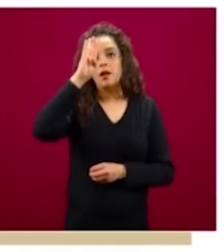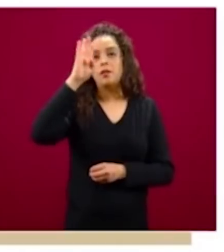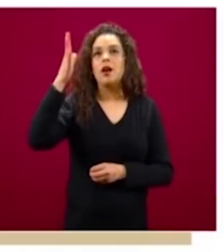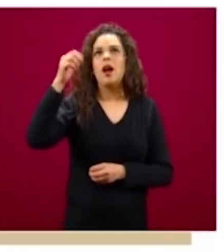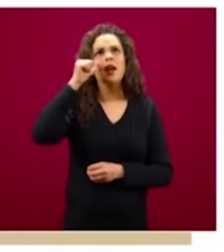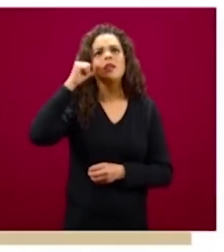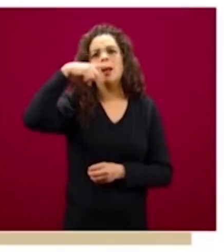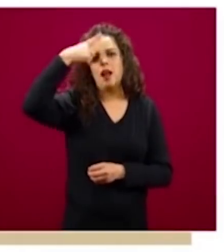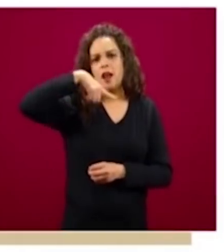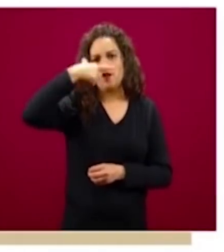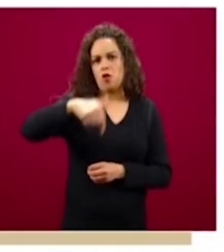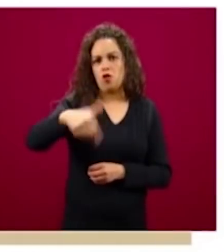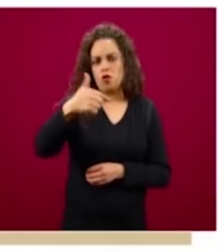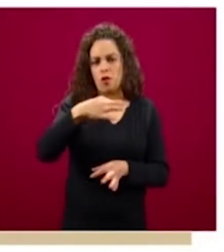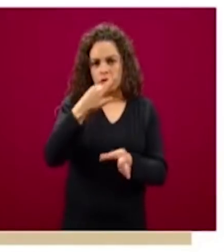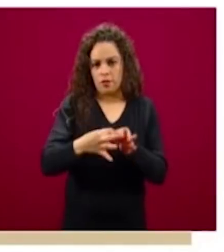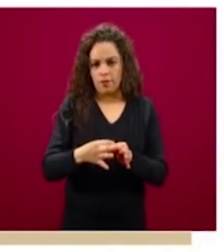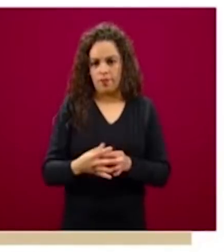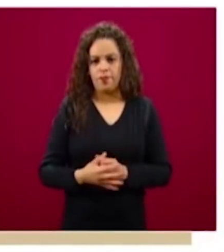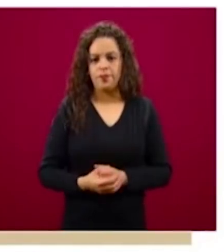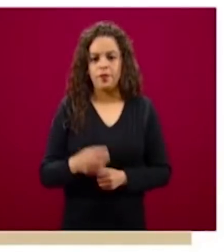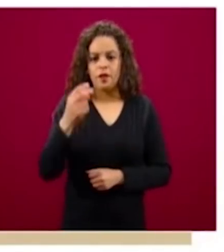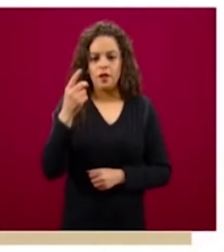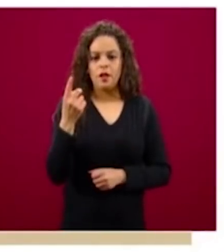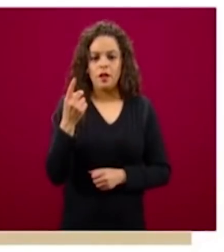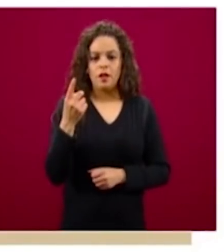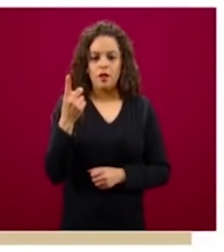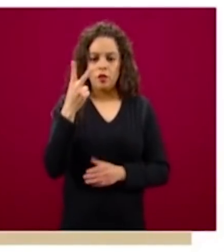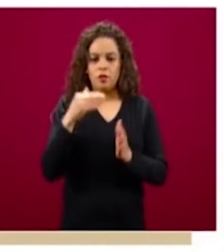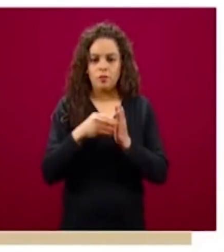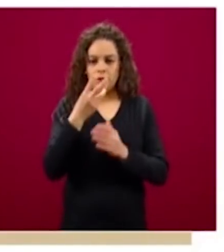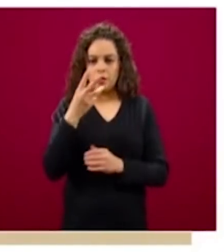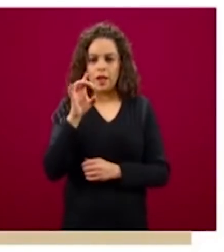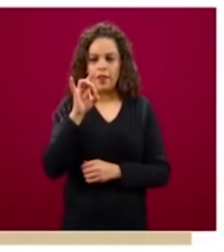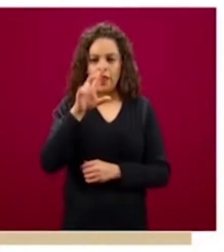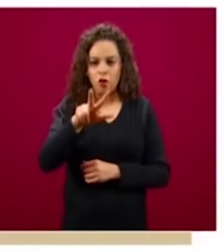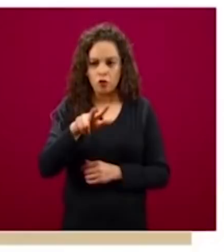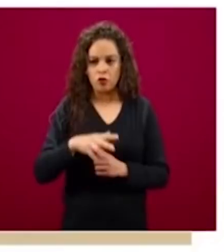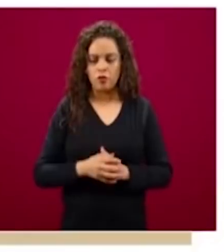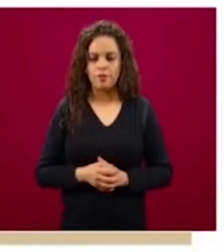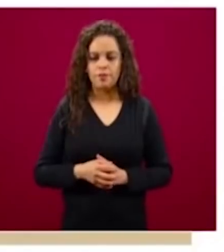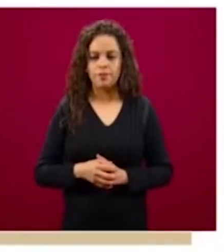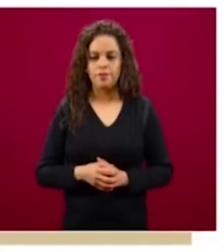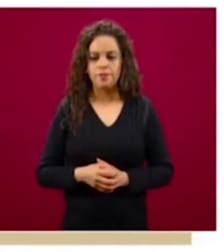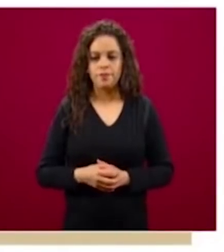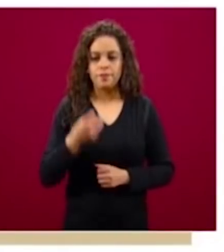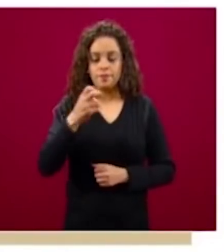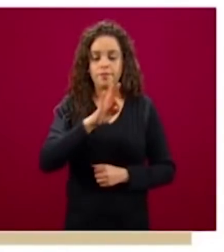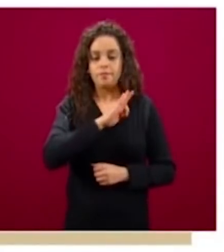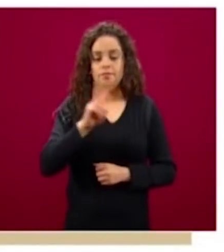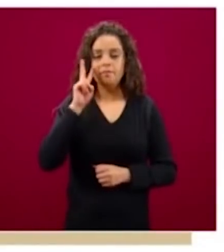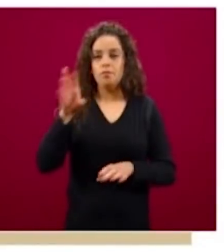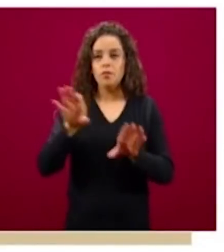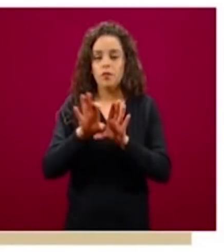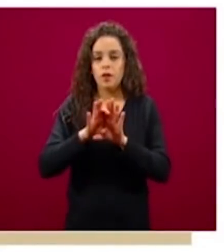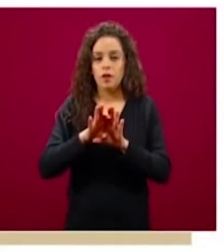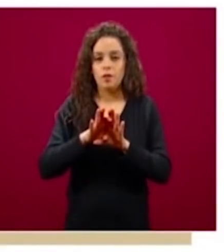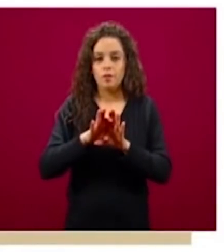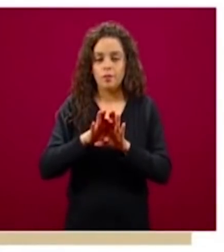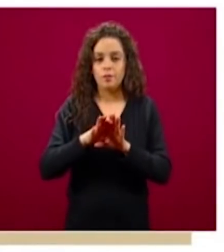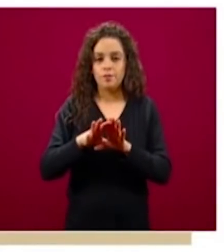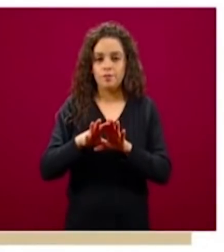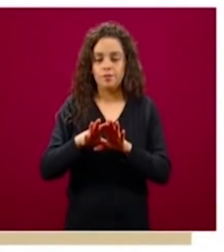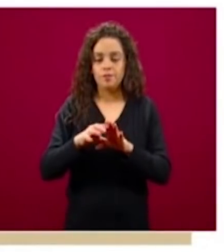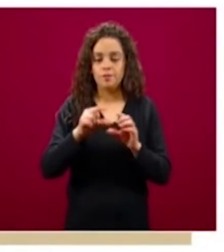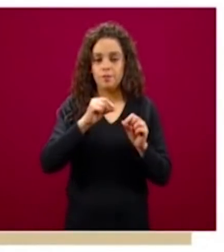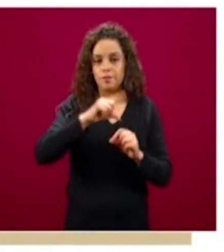10.238. Si vemos la siguiente diapositiva, veremos la distribución de ese 44% a nivel nacional.